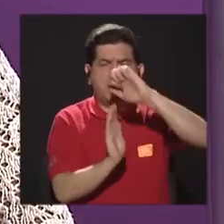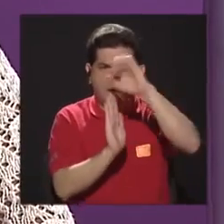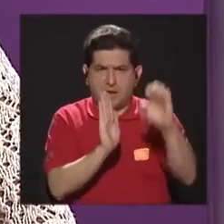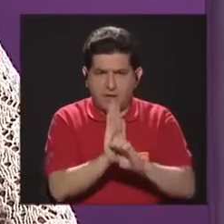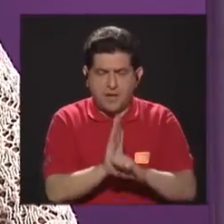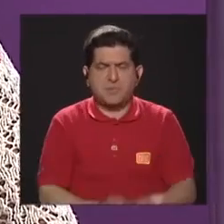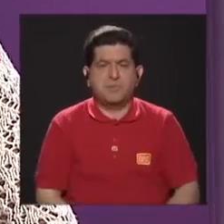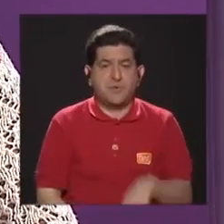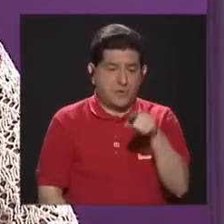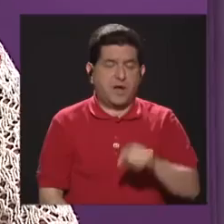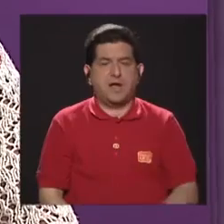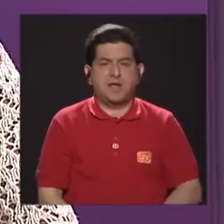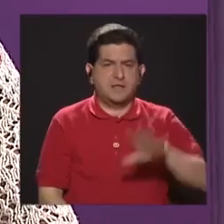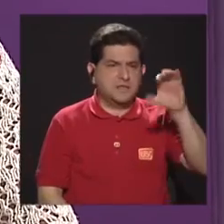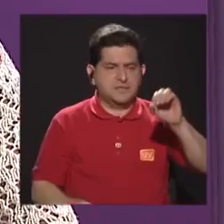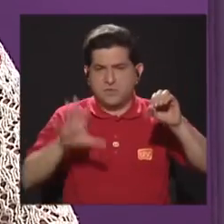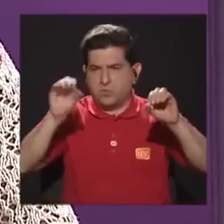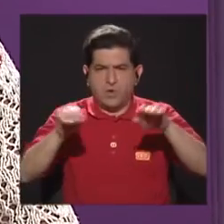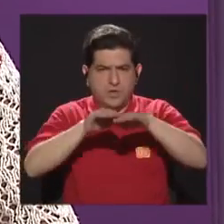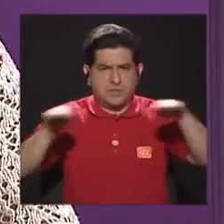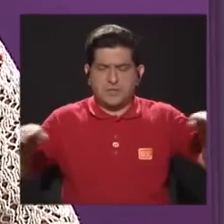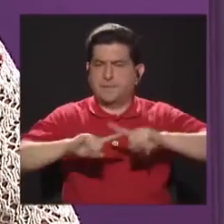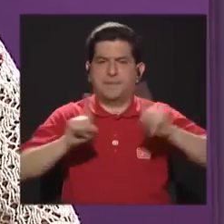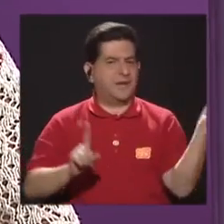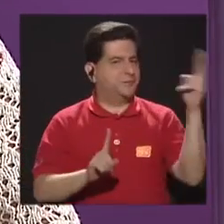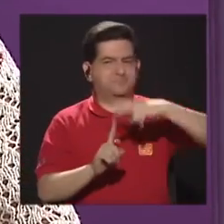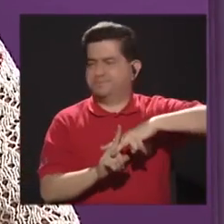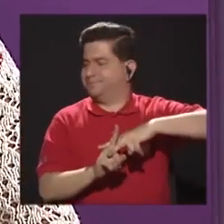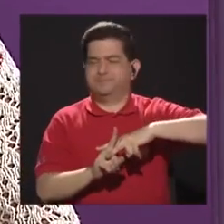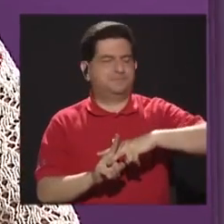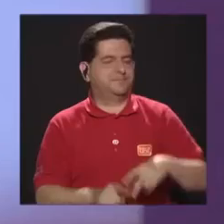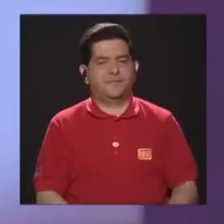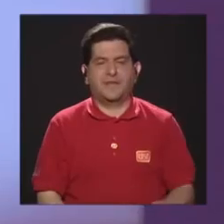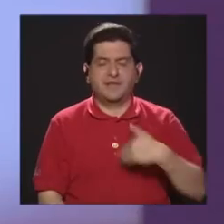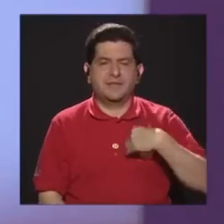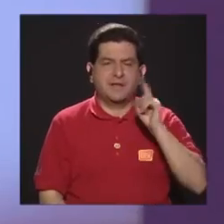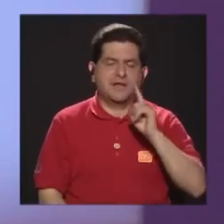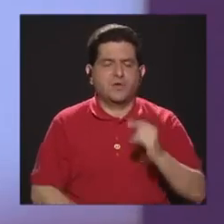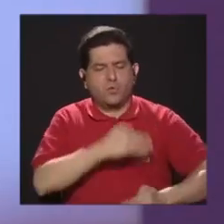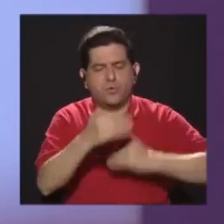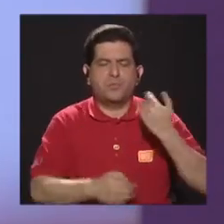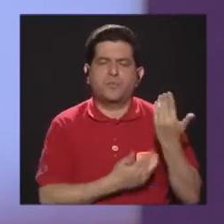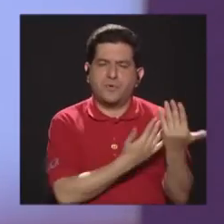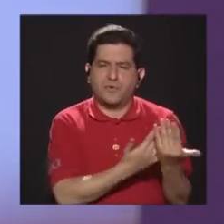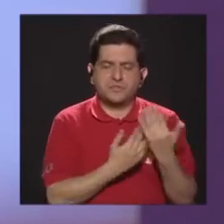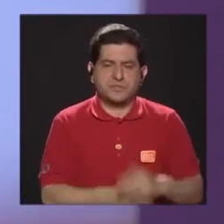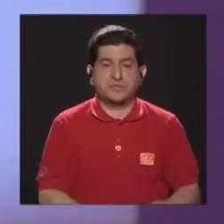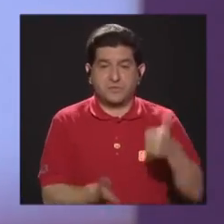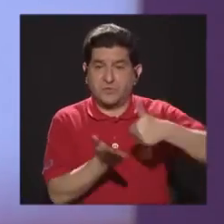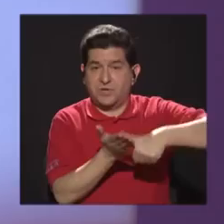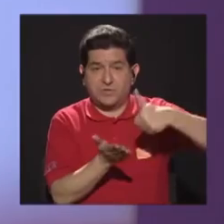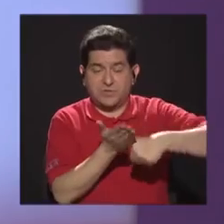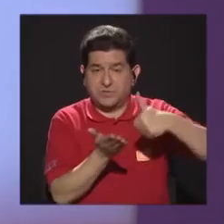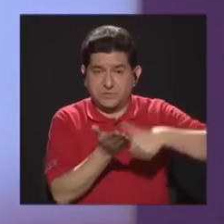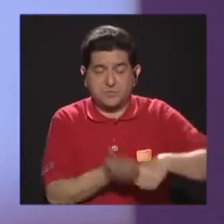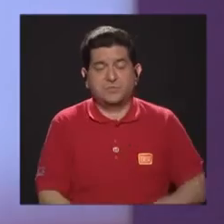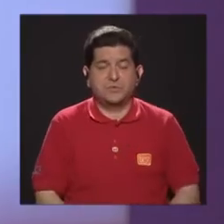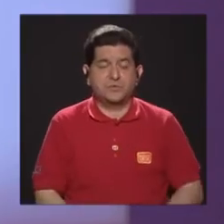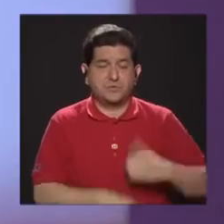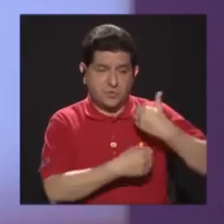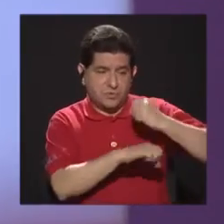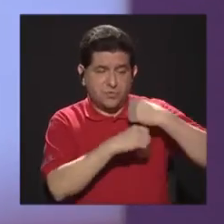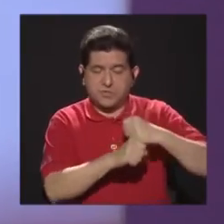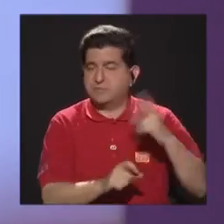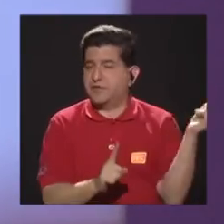una paridad horizontal, pero no se aplicó. Había un transitorio, entonces no se aplicó para las elecciones locales. Uh-huh.